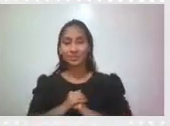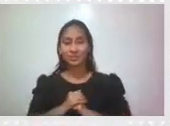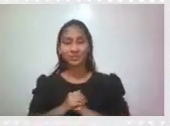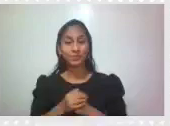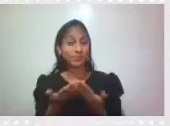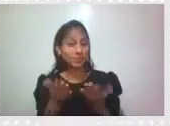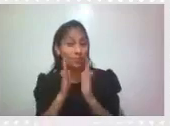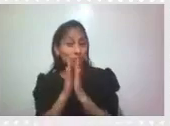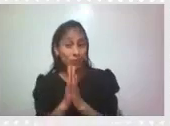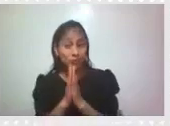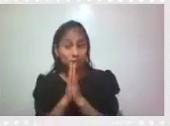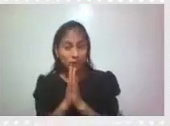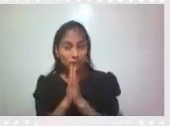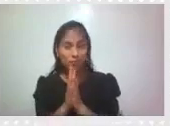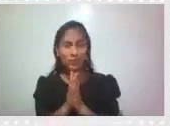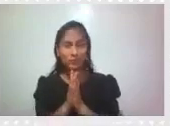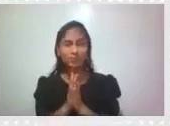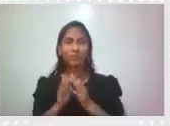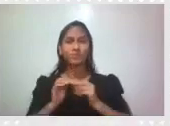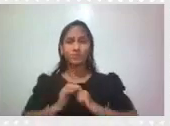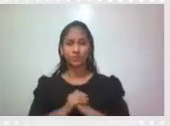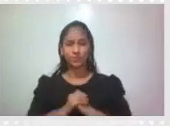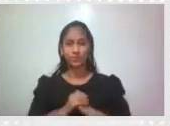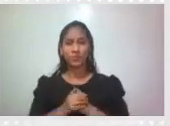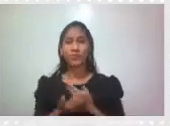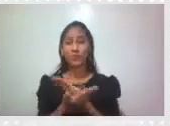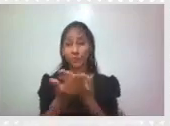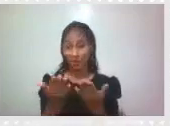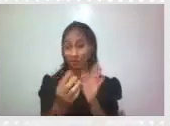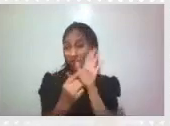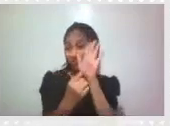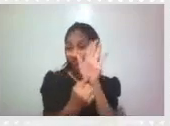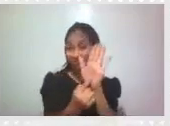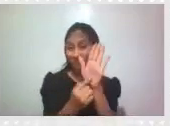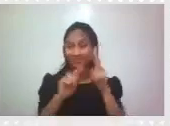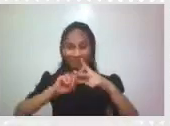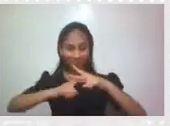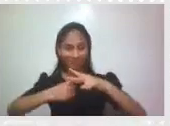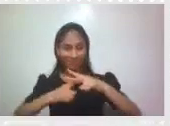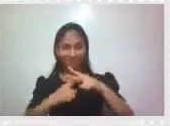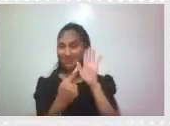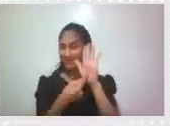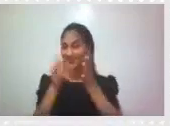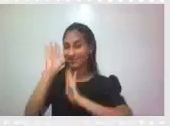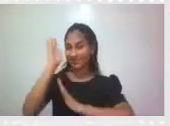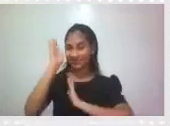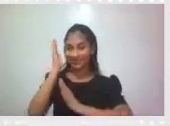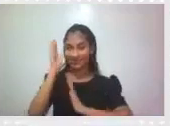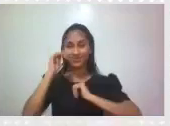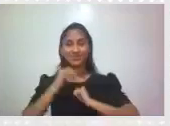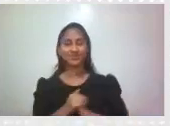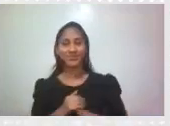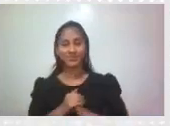Por favor, les agradecería que nos pongan la presentación para iniciar con la exposición.